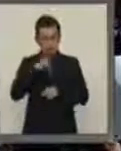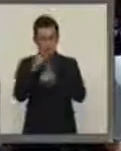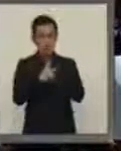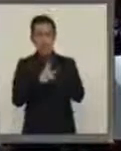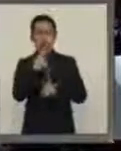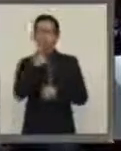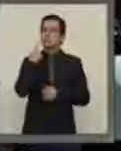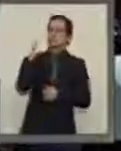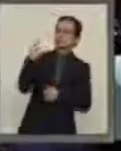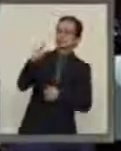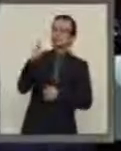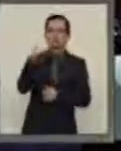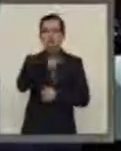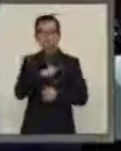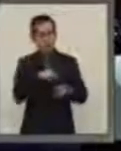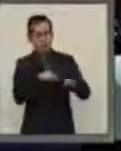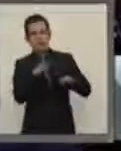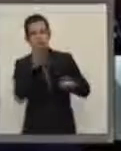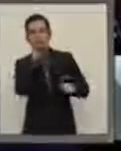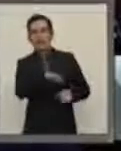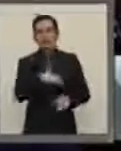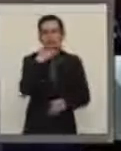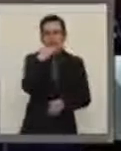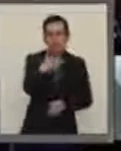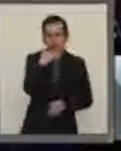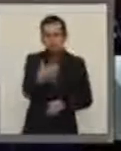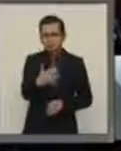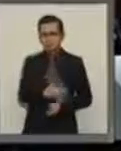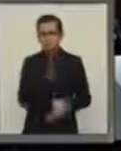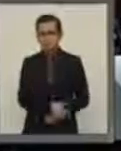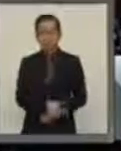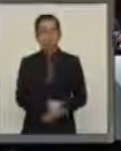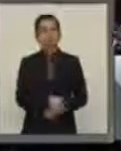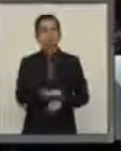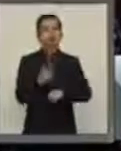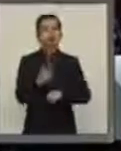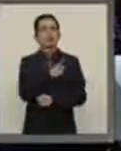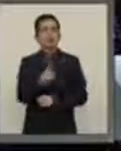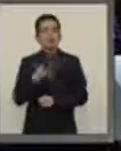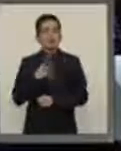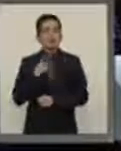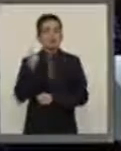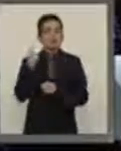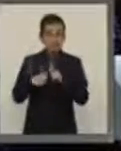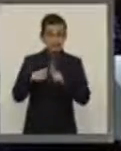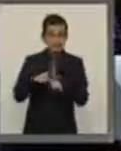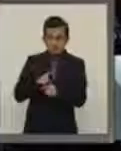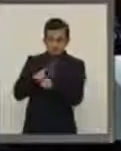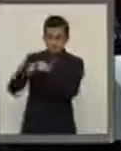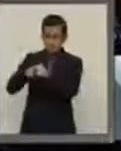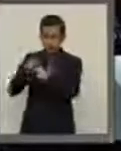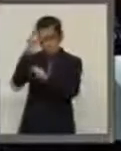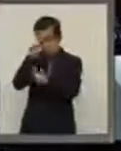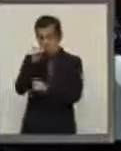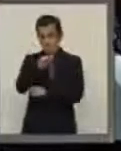de dumping laboral. Porque se tiene que hacer énfasis en que los países miembros del TPP